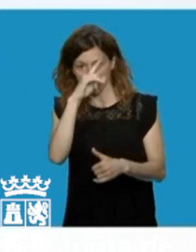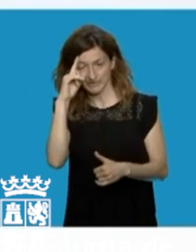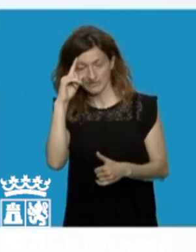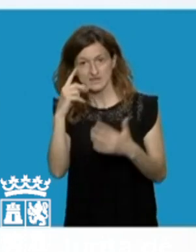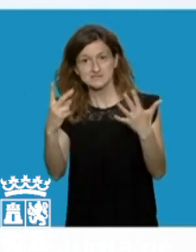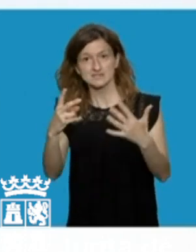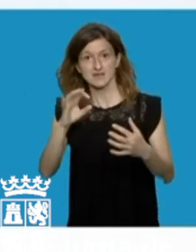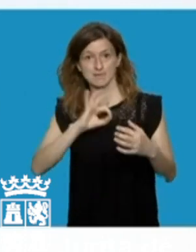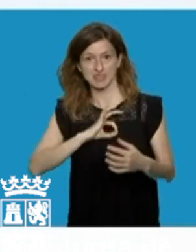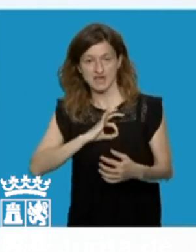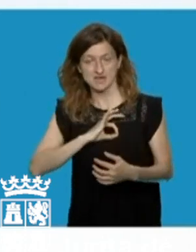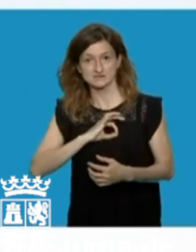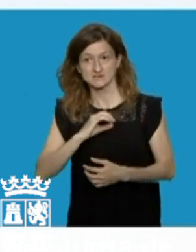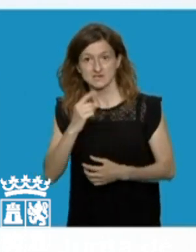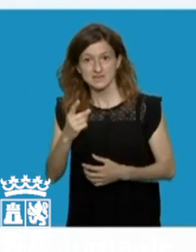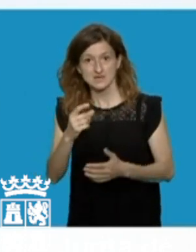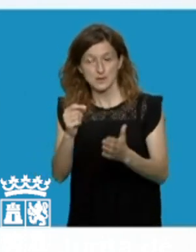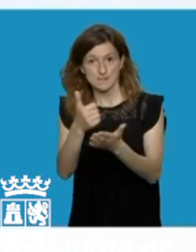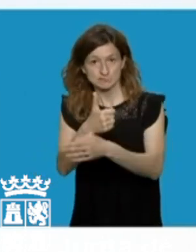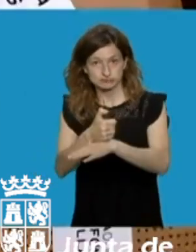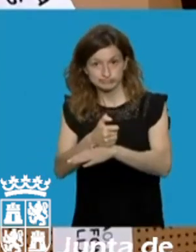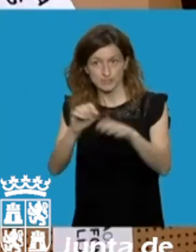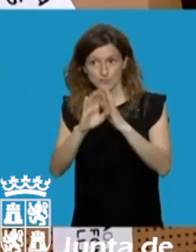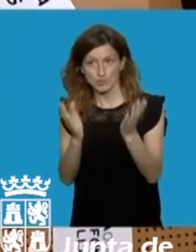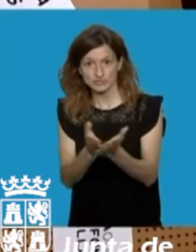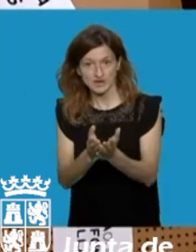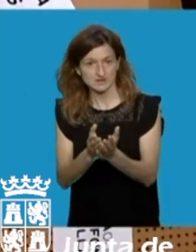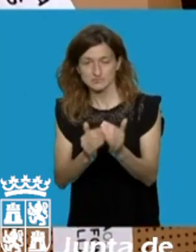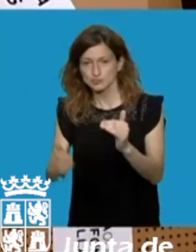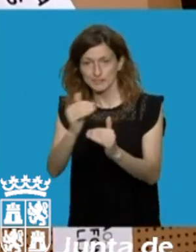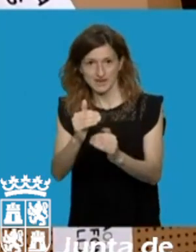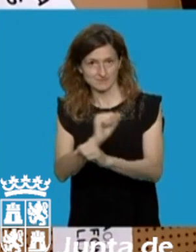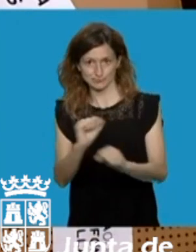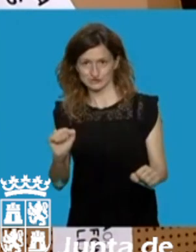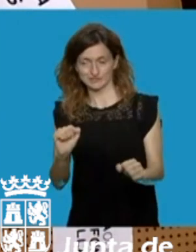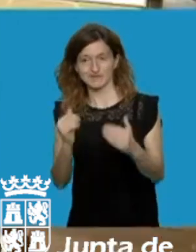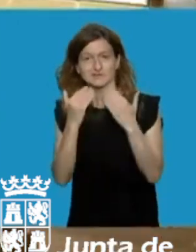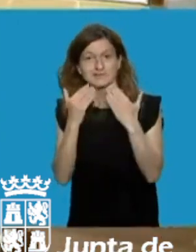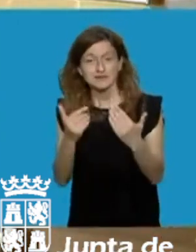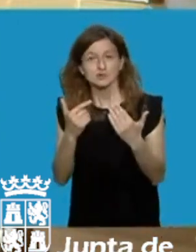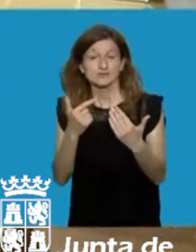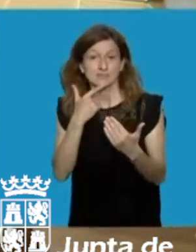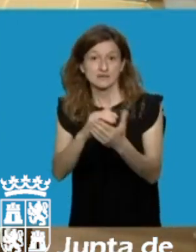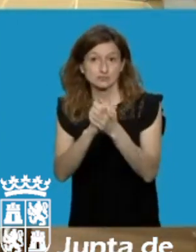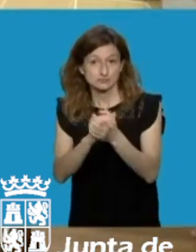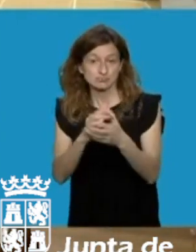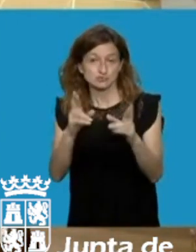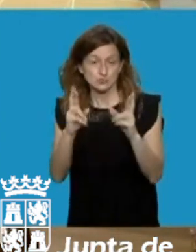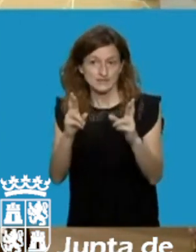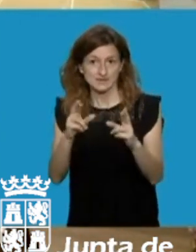7 medallas y una plusmarca mundial, sencillamente insuperable. Mucha suerte en los Juegos Paralímpicos de